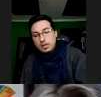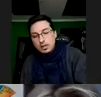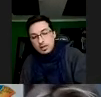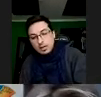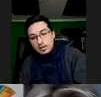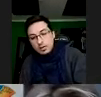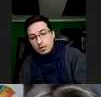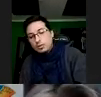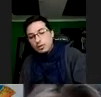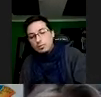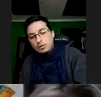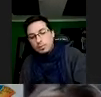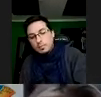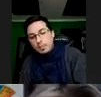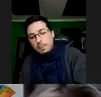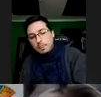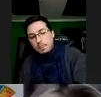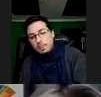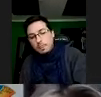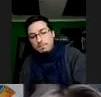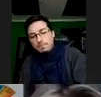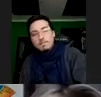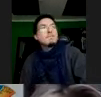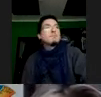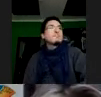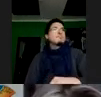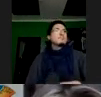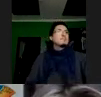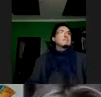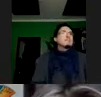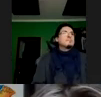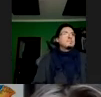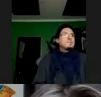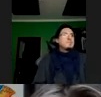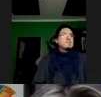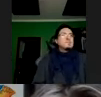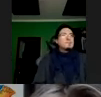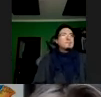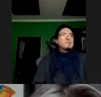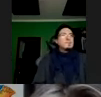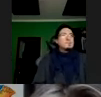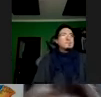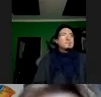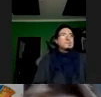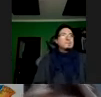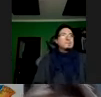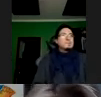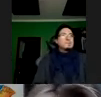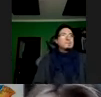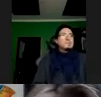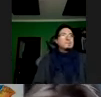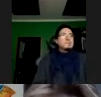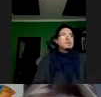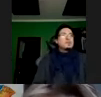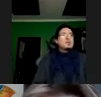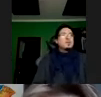pregunta, te doy otros 2 Ay, mira la respuesta de los chiquillos, de Axel y Juan. Ellos lo que colocaron ahí y es una muy buena respuesta,